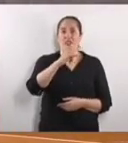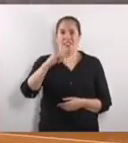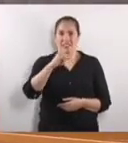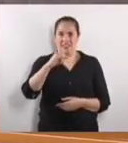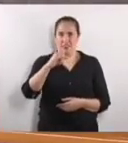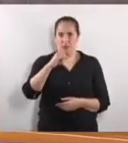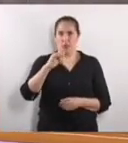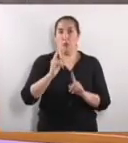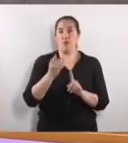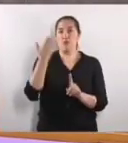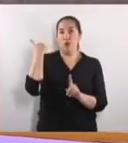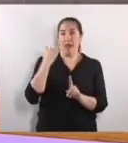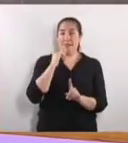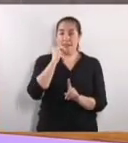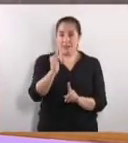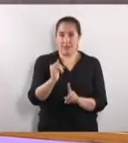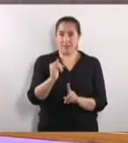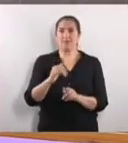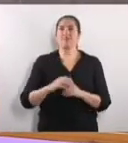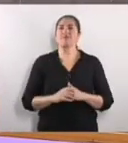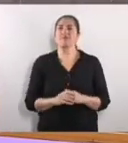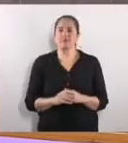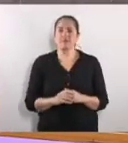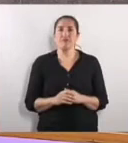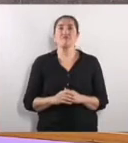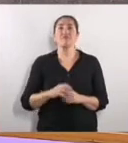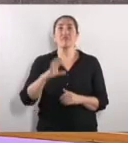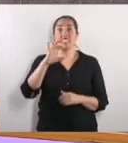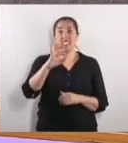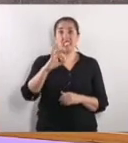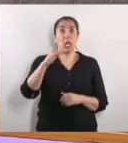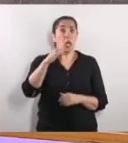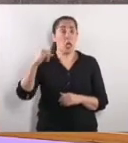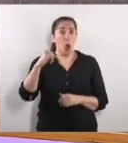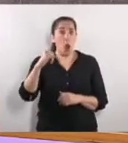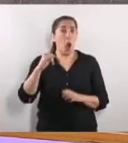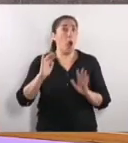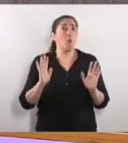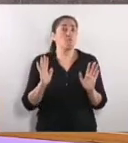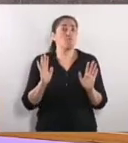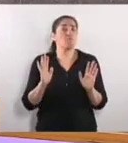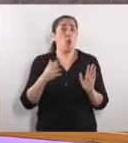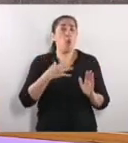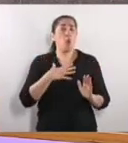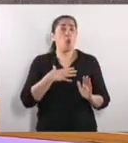explicábamos antes. El sistema inmune no va a desencadenar ninguna respuesta